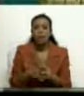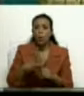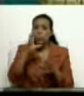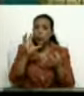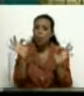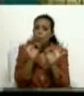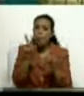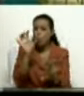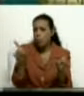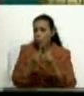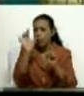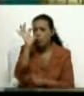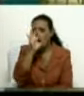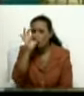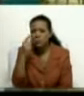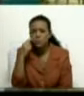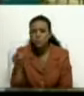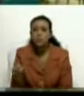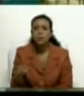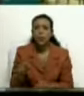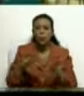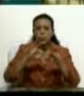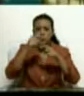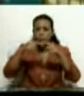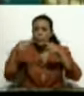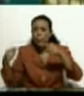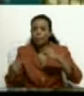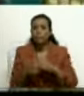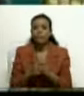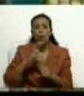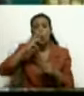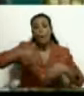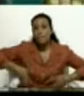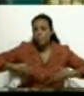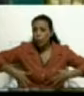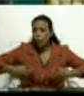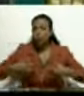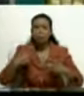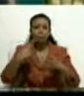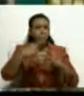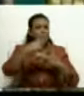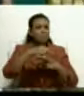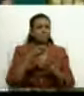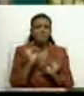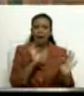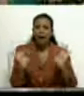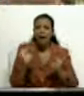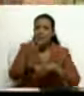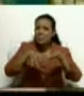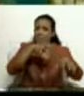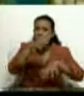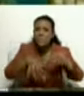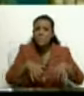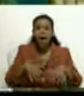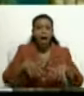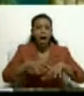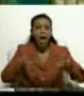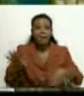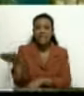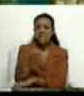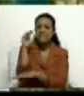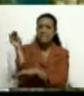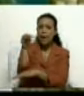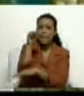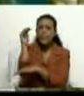vietnamita, pajuín pelo rizado, mono. Ese hay cantidad. El cementerio full de serpientes.